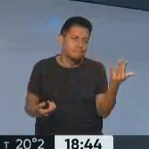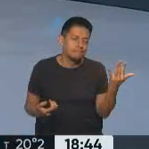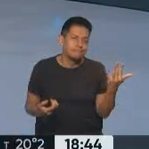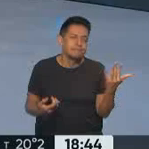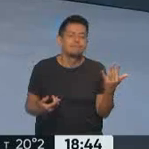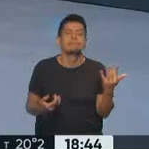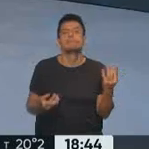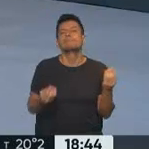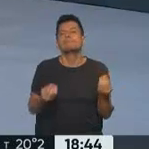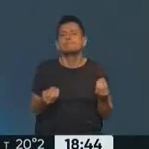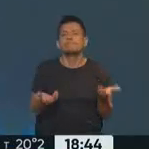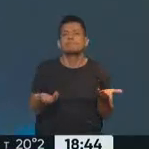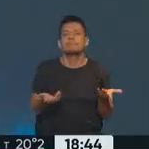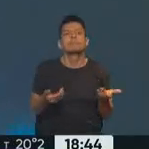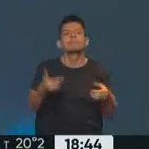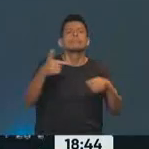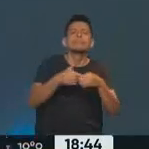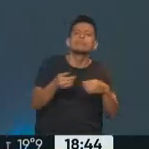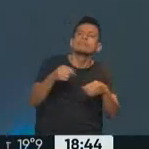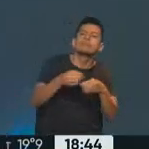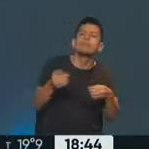¿Cuánto va a cargar?